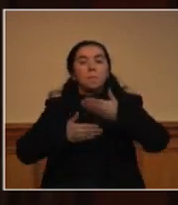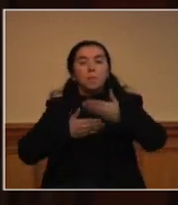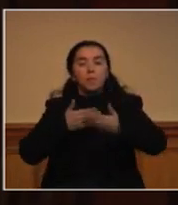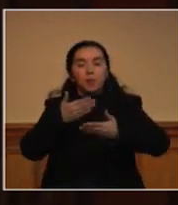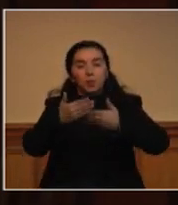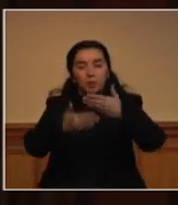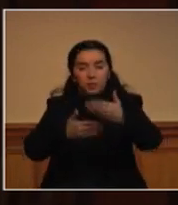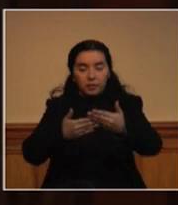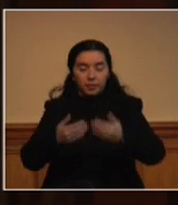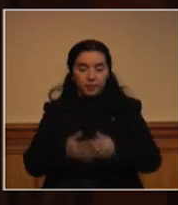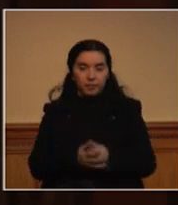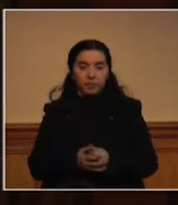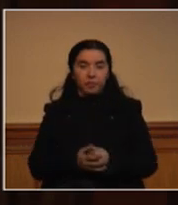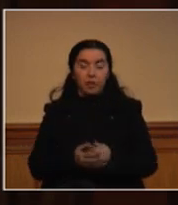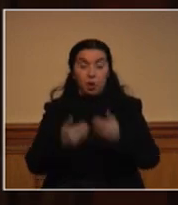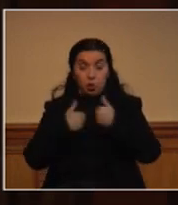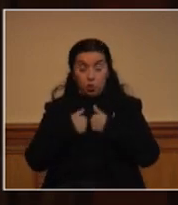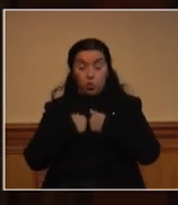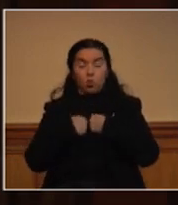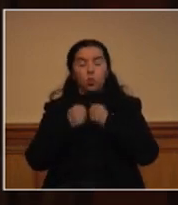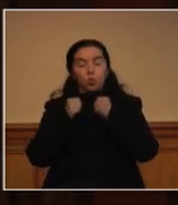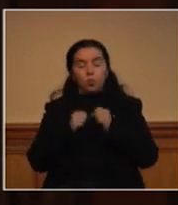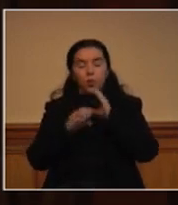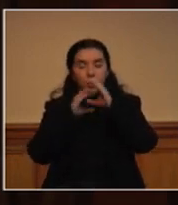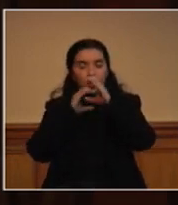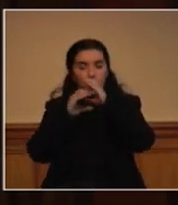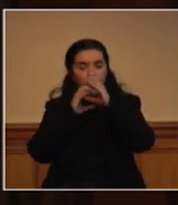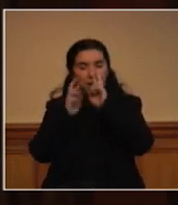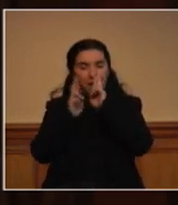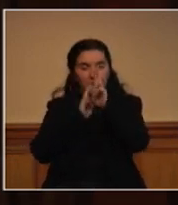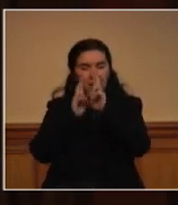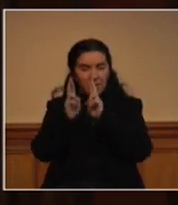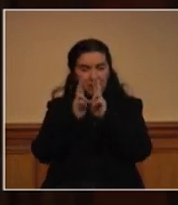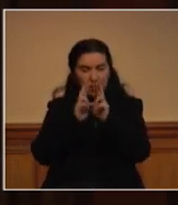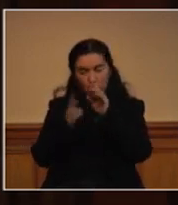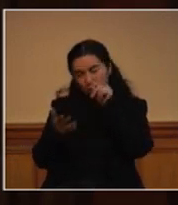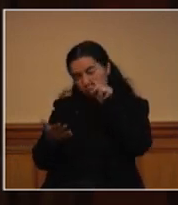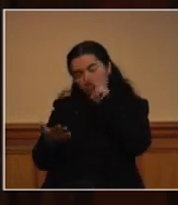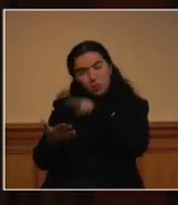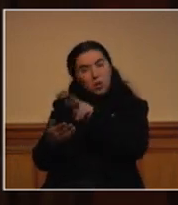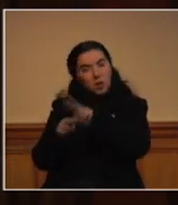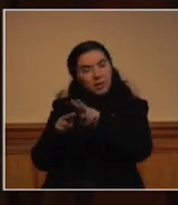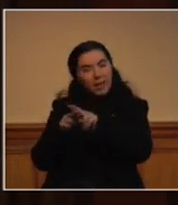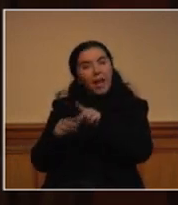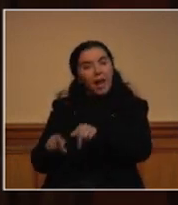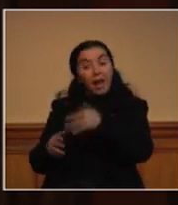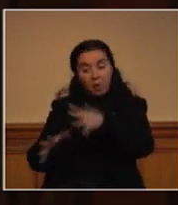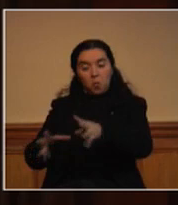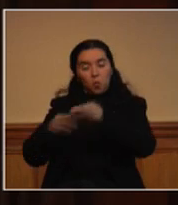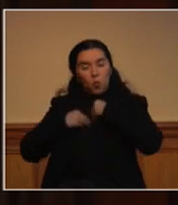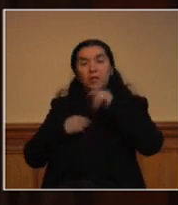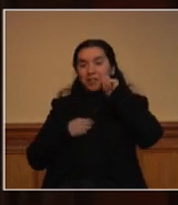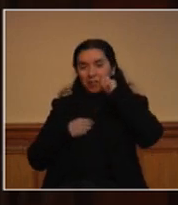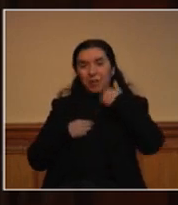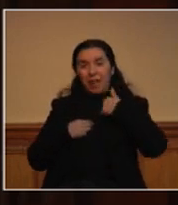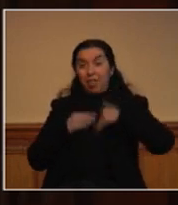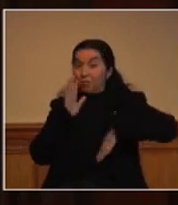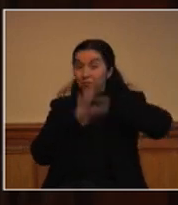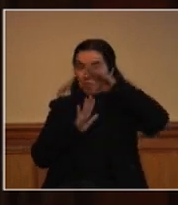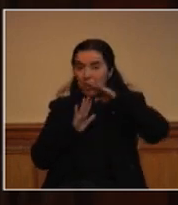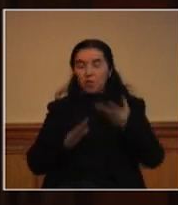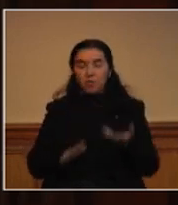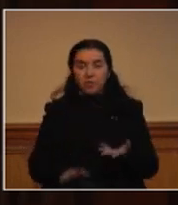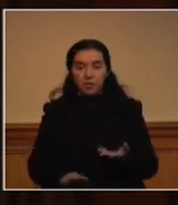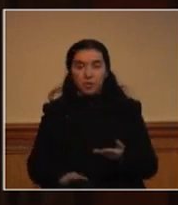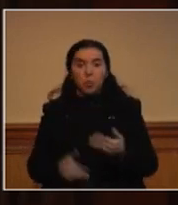conjuntos. Si me puedo comunicar, si tengo relación con aquello que estoy haciendo, va a tener un significado mucho mayor.